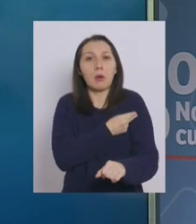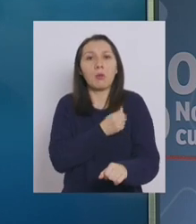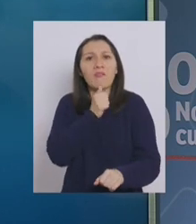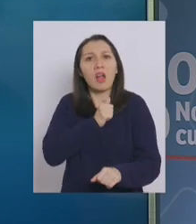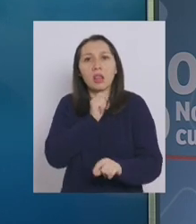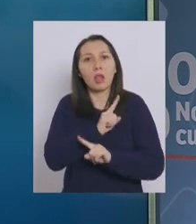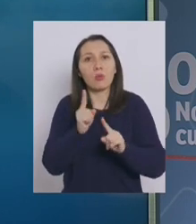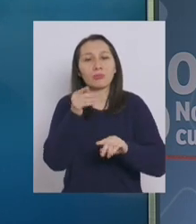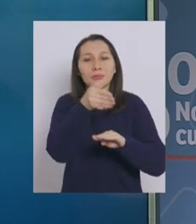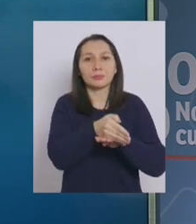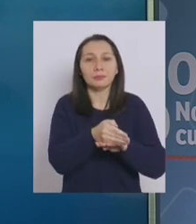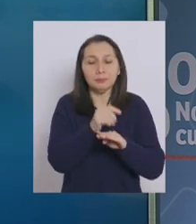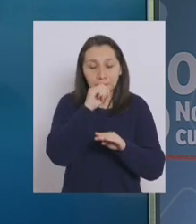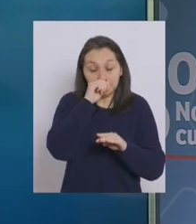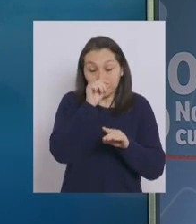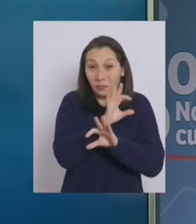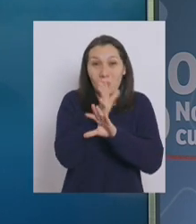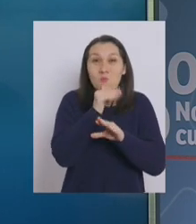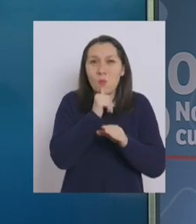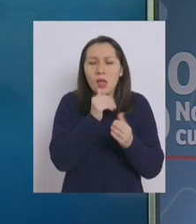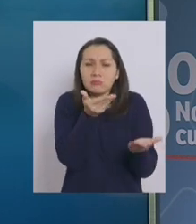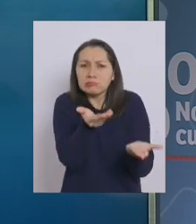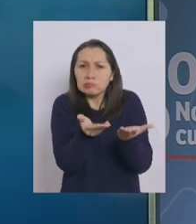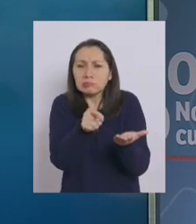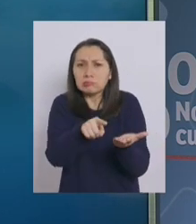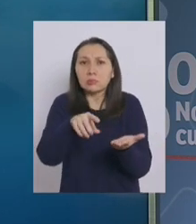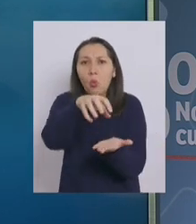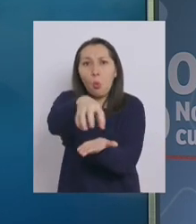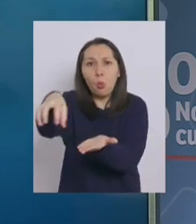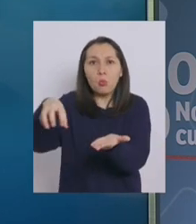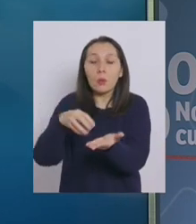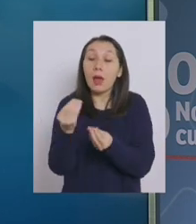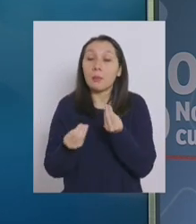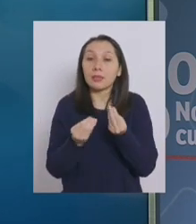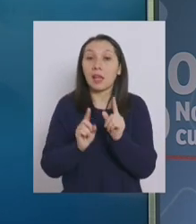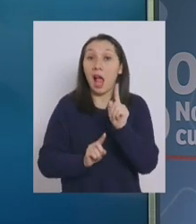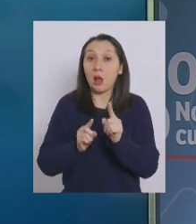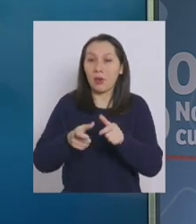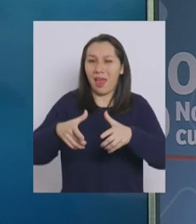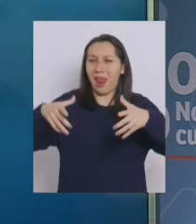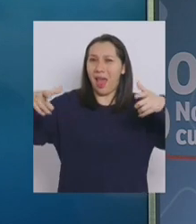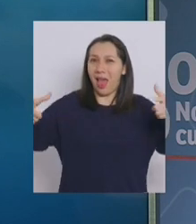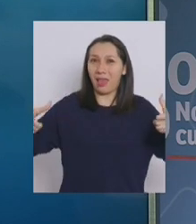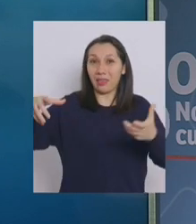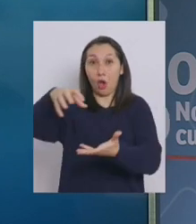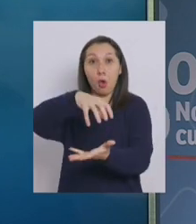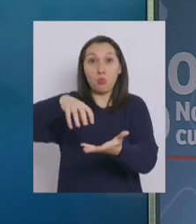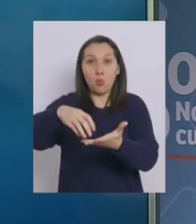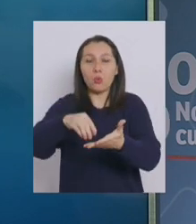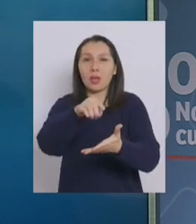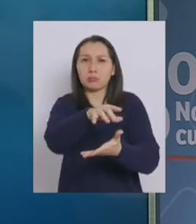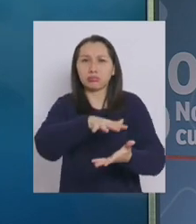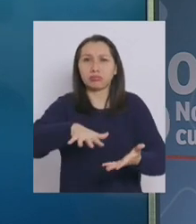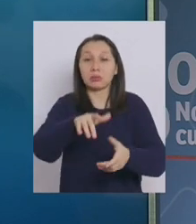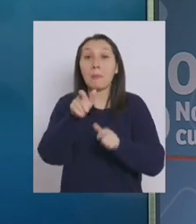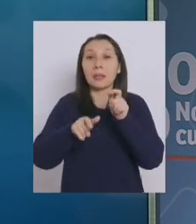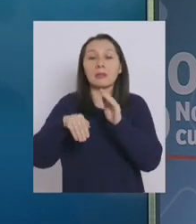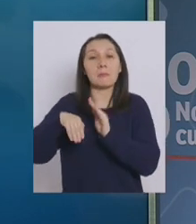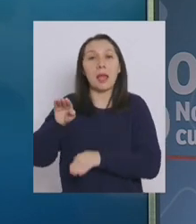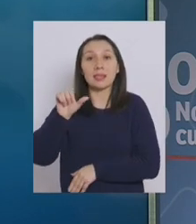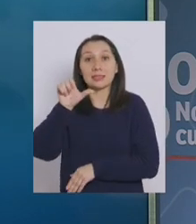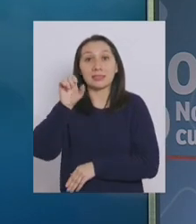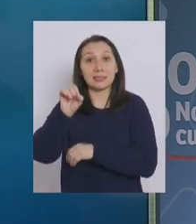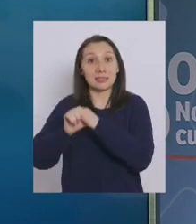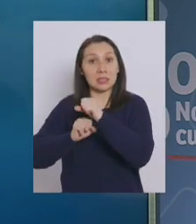una relación directa con las comunas. Vemos principalmente que aquellas comunas grandes, efectivamente, las personas mayores de